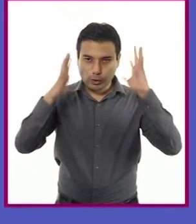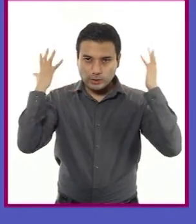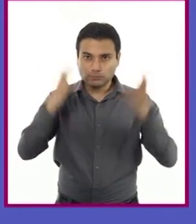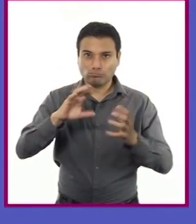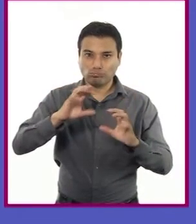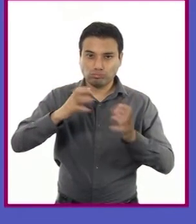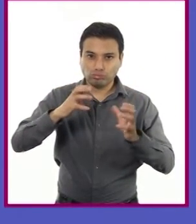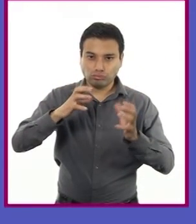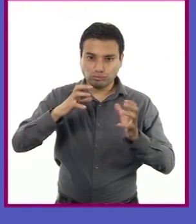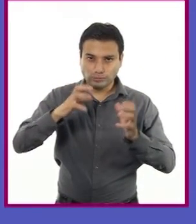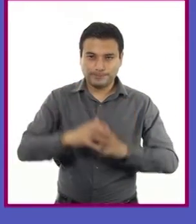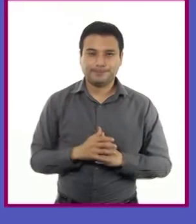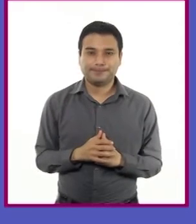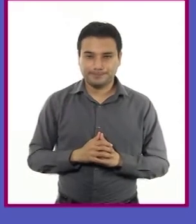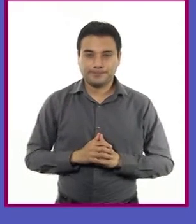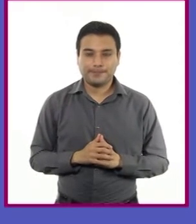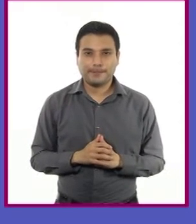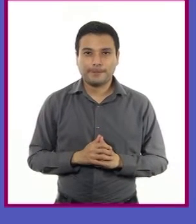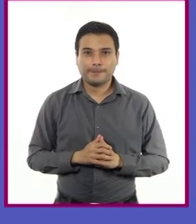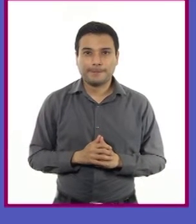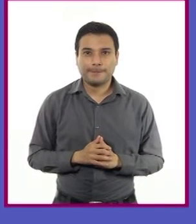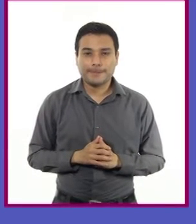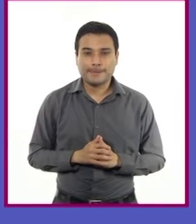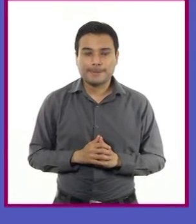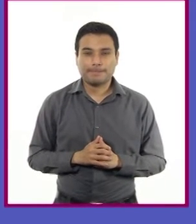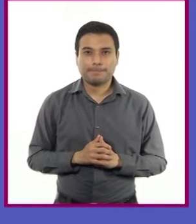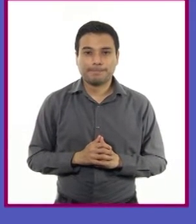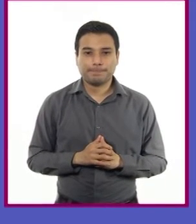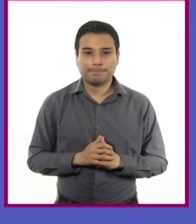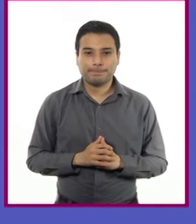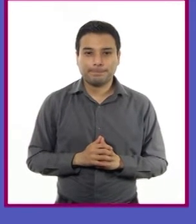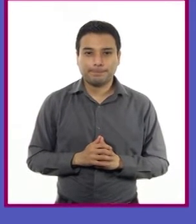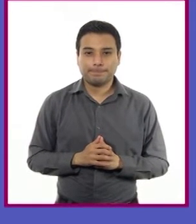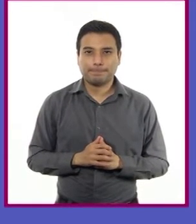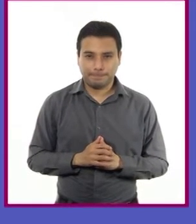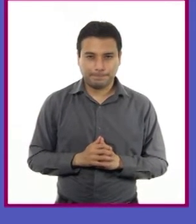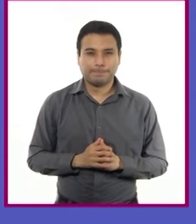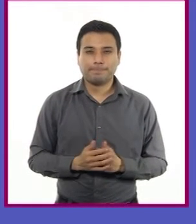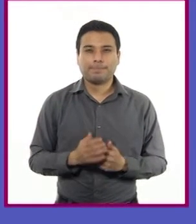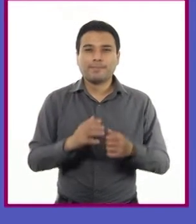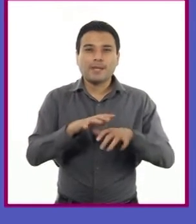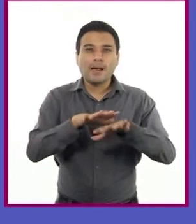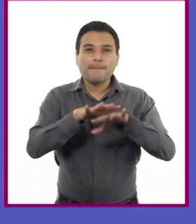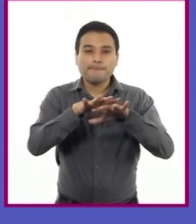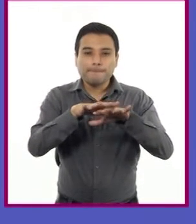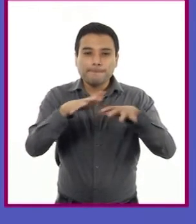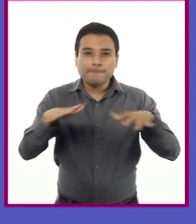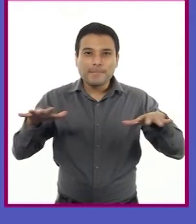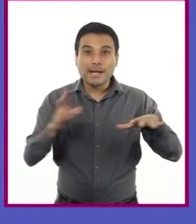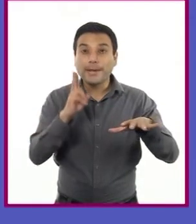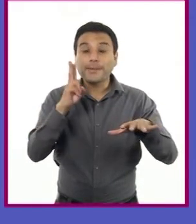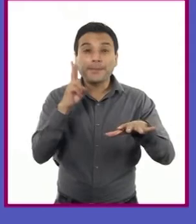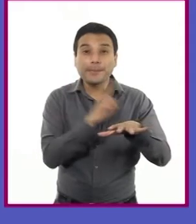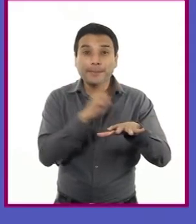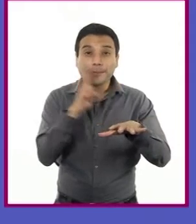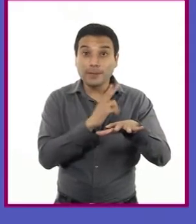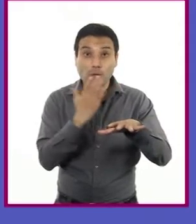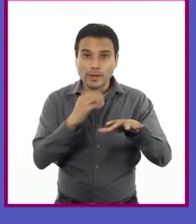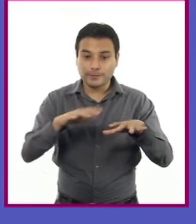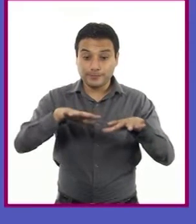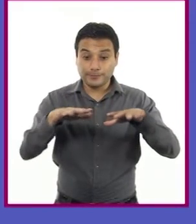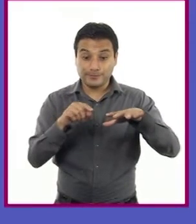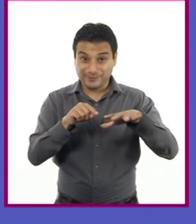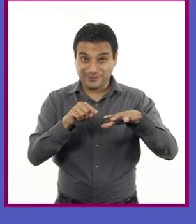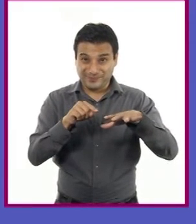promedio. Para el caso de la superficie de un lago o del mar sin viento, las moléculas de